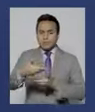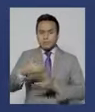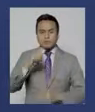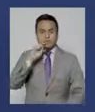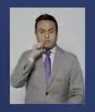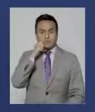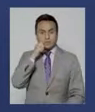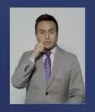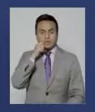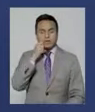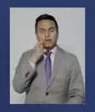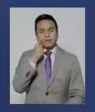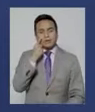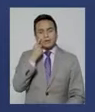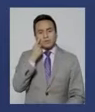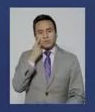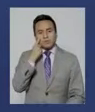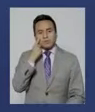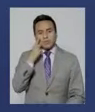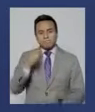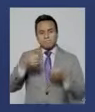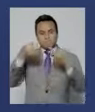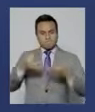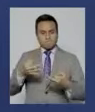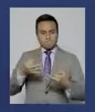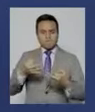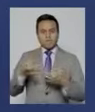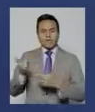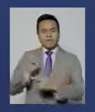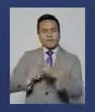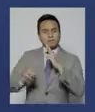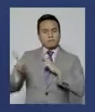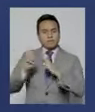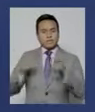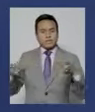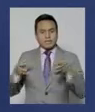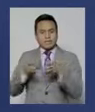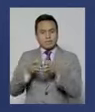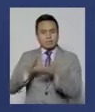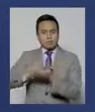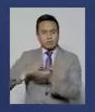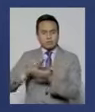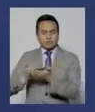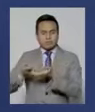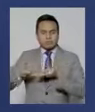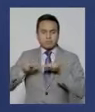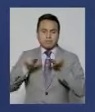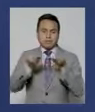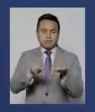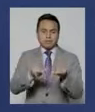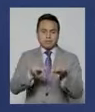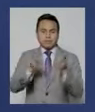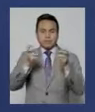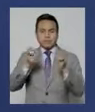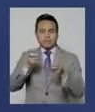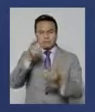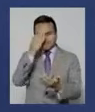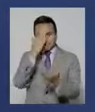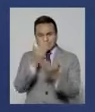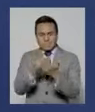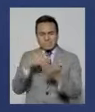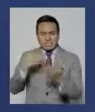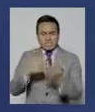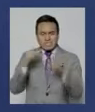el sentido de conocer de primera fuente la respuesta que como equipo de salud estamos dando en la cancha, ¿no es cierto?